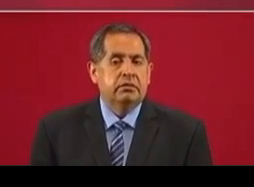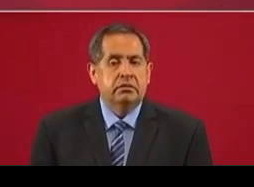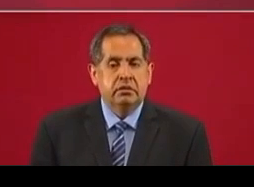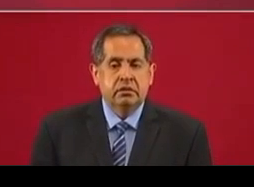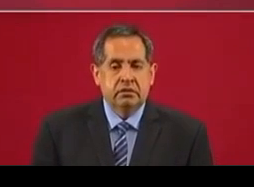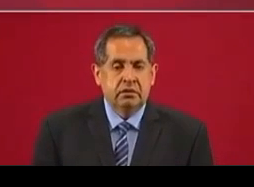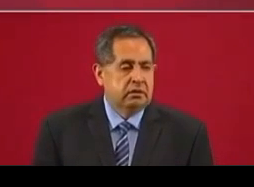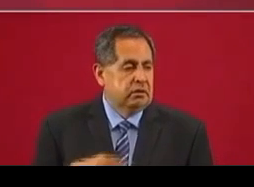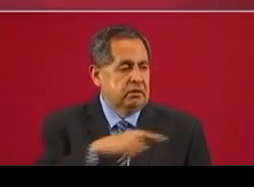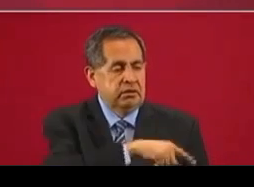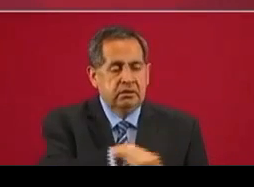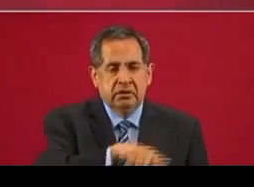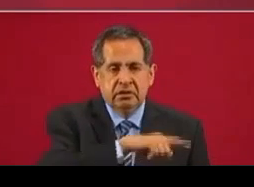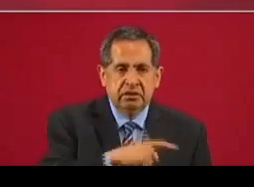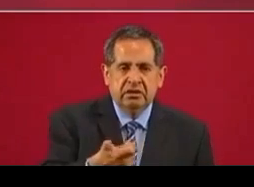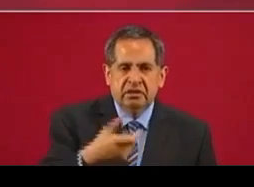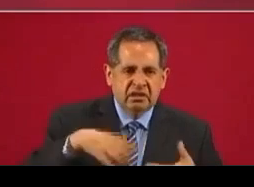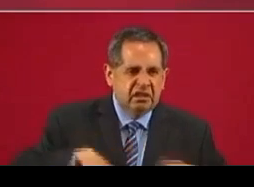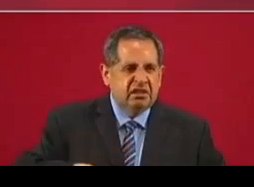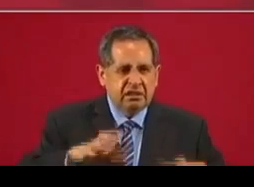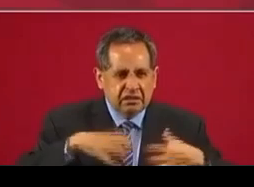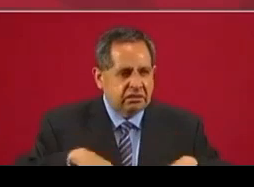todo lo más la vida